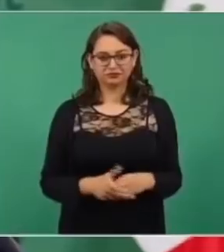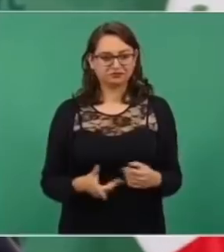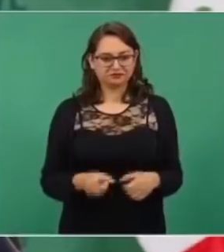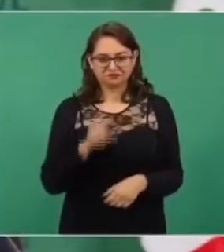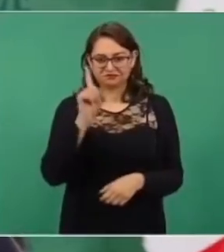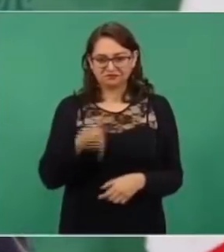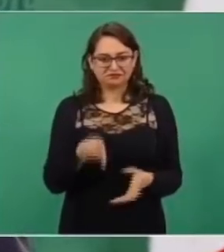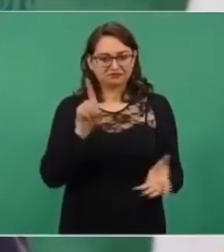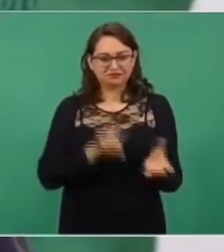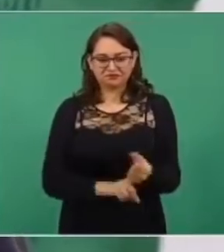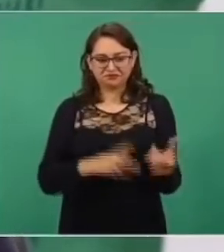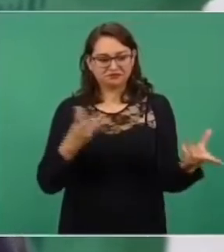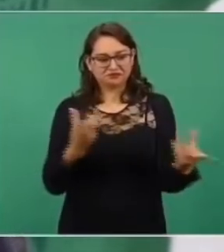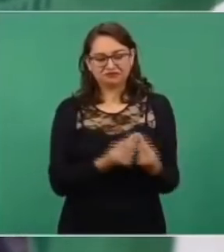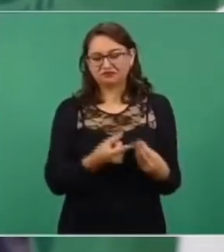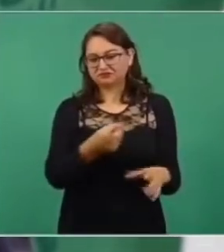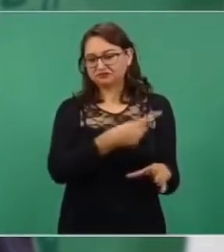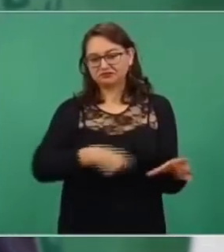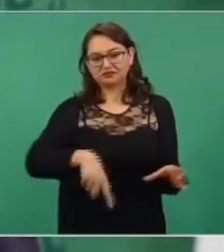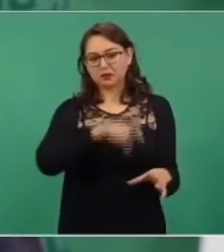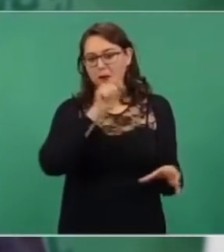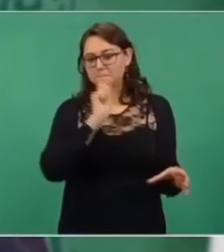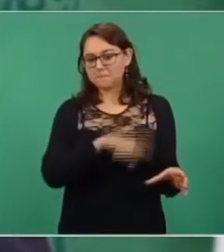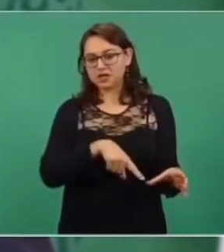Cuando son lo mismo,